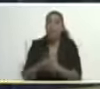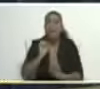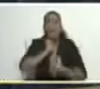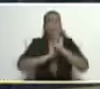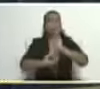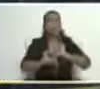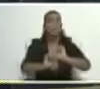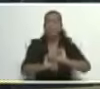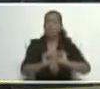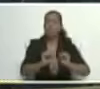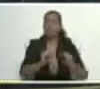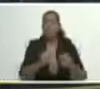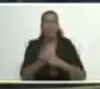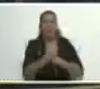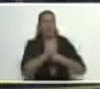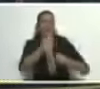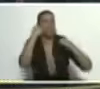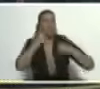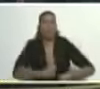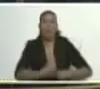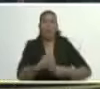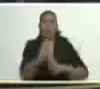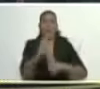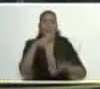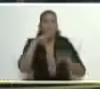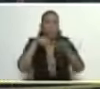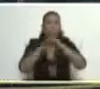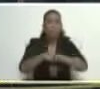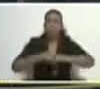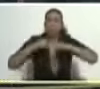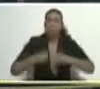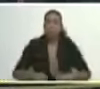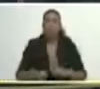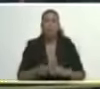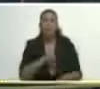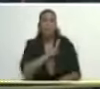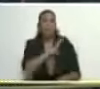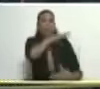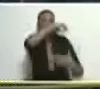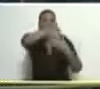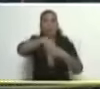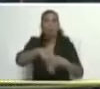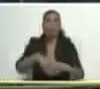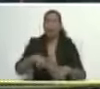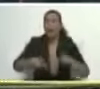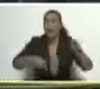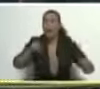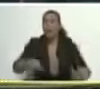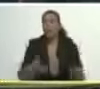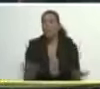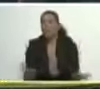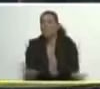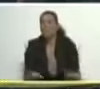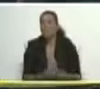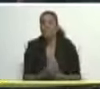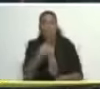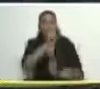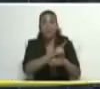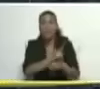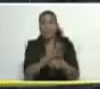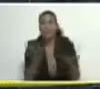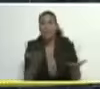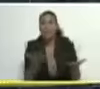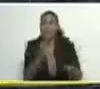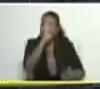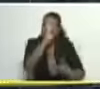rechaza la injerencia en los asuntos internos de los países. Estos son principios que